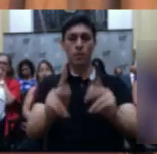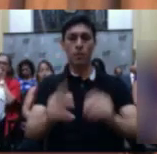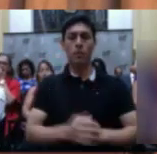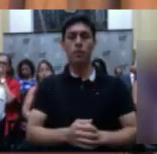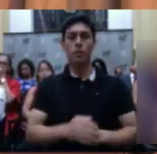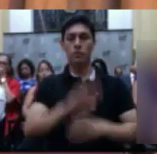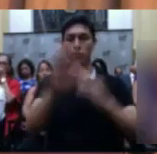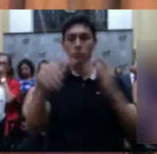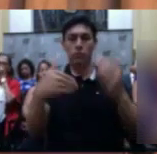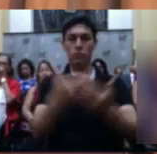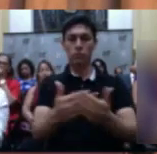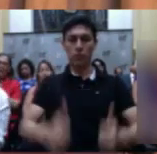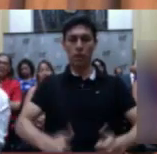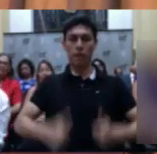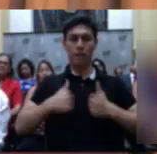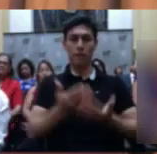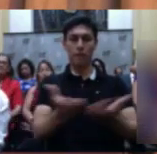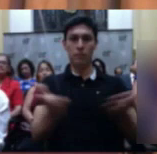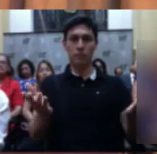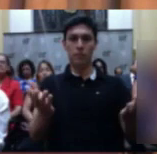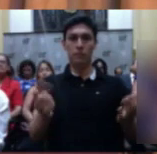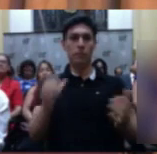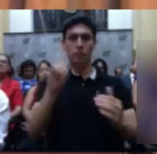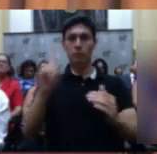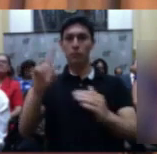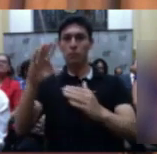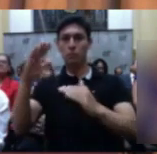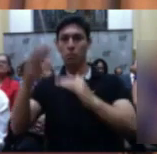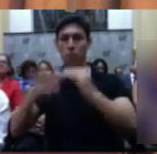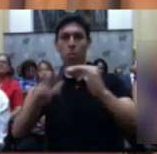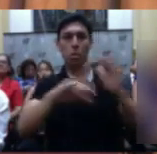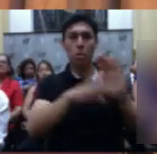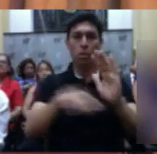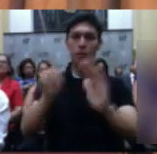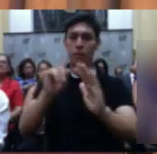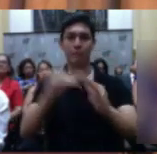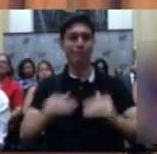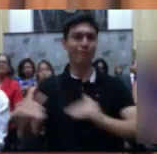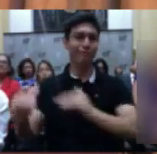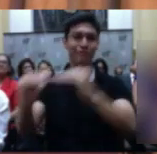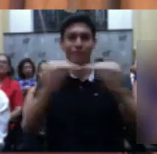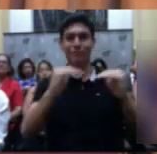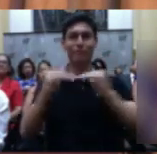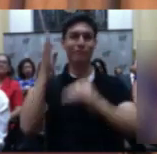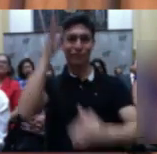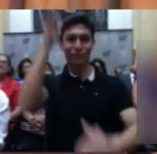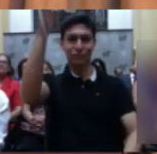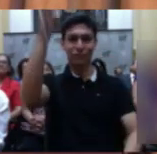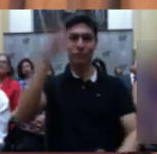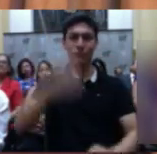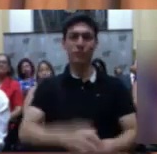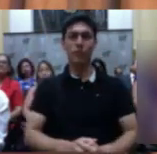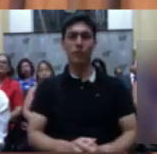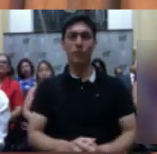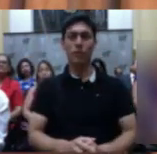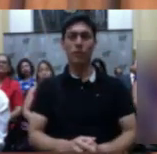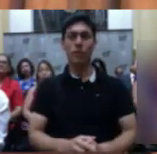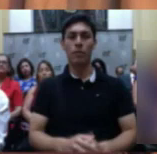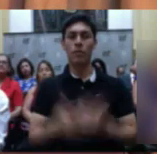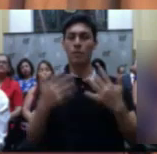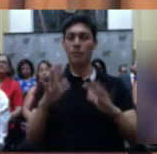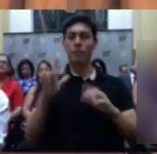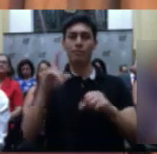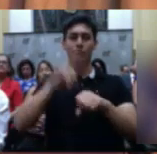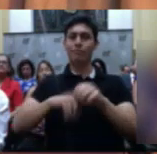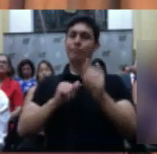sus habitantes, sin exclusión alguna, una ciudad con visión de futuro. Han transcurrido